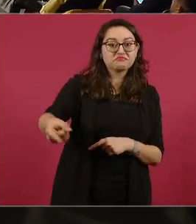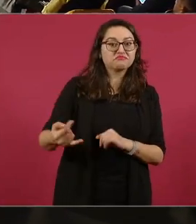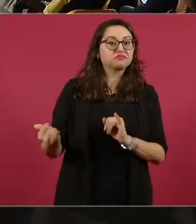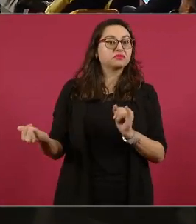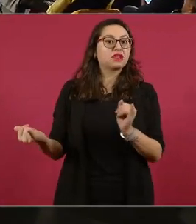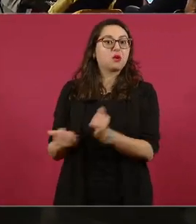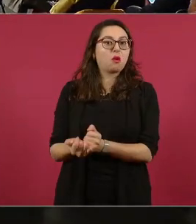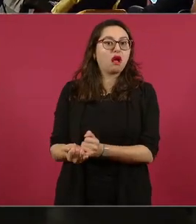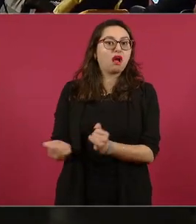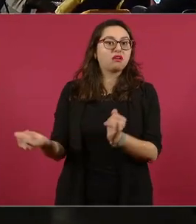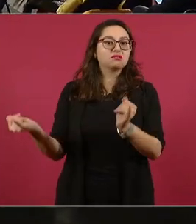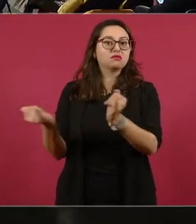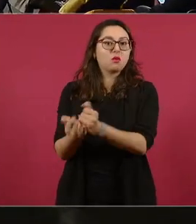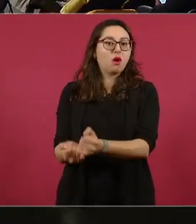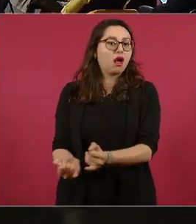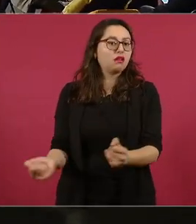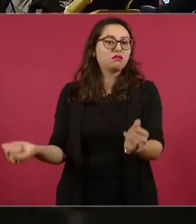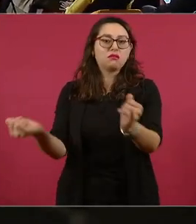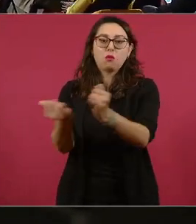el presidente Echeverría